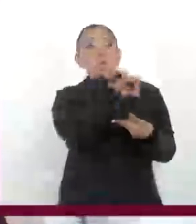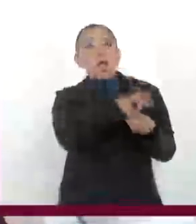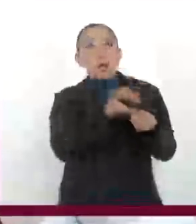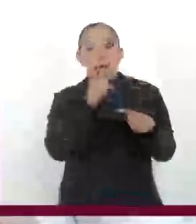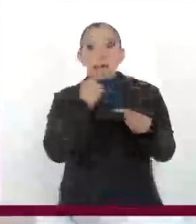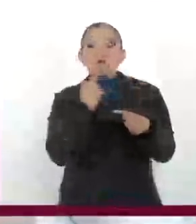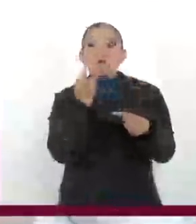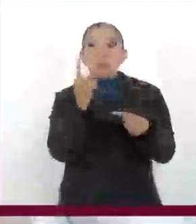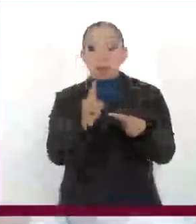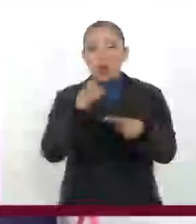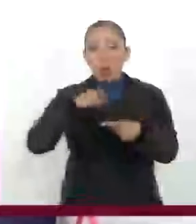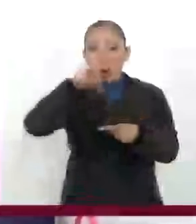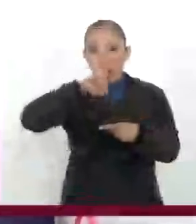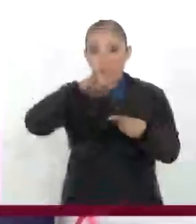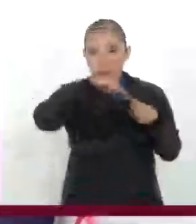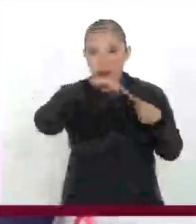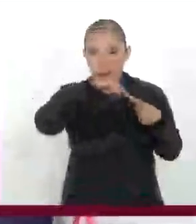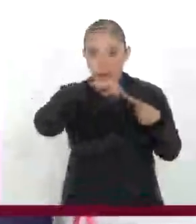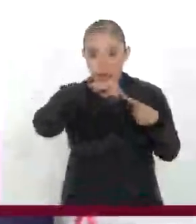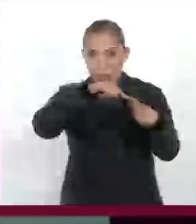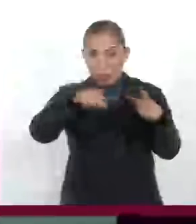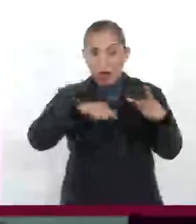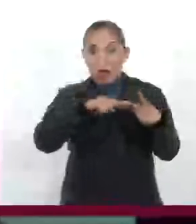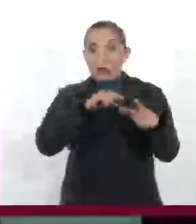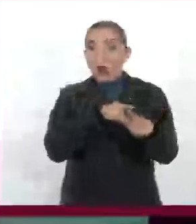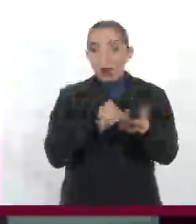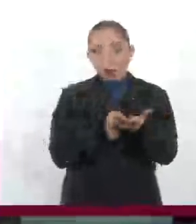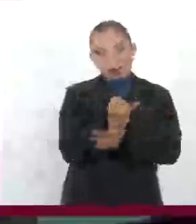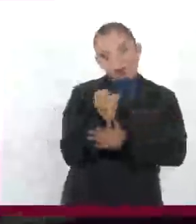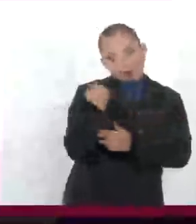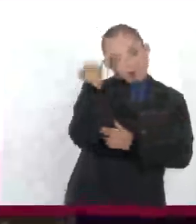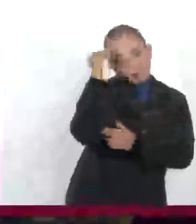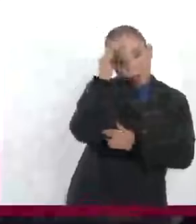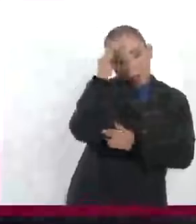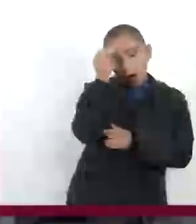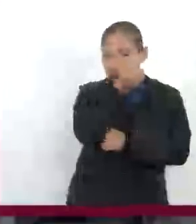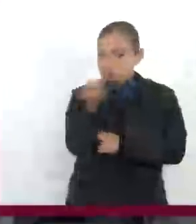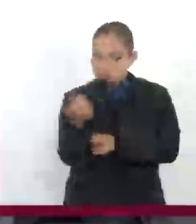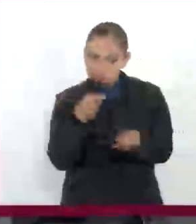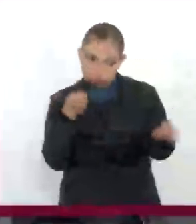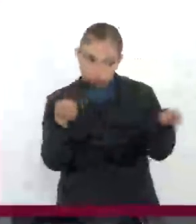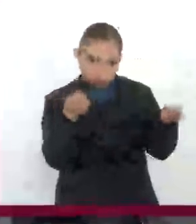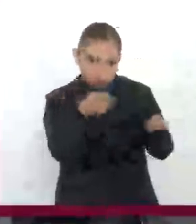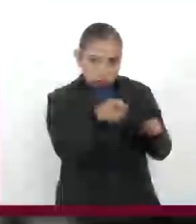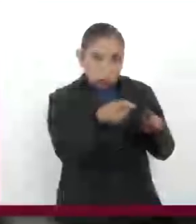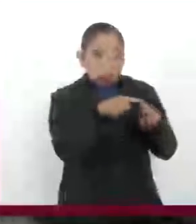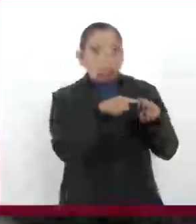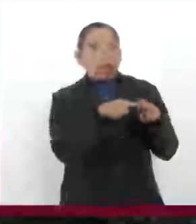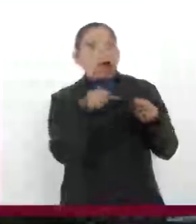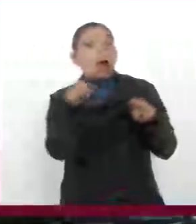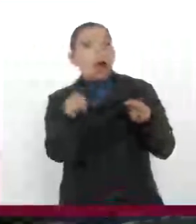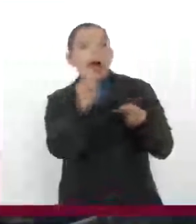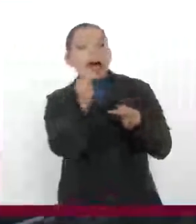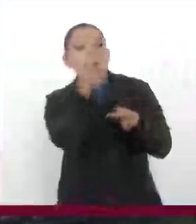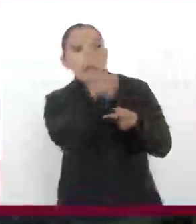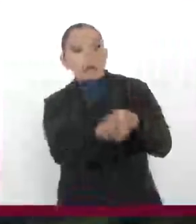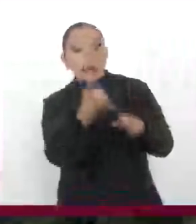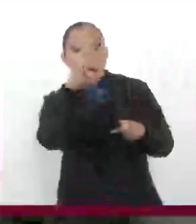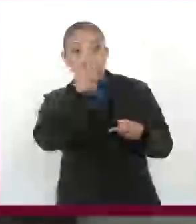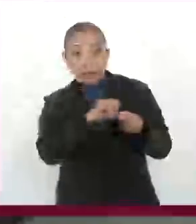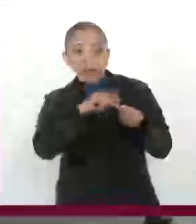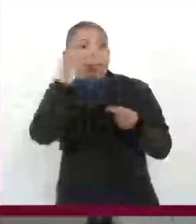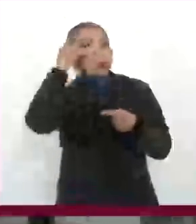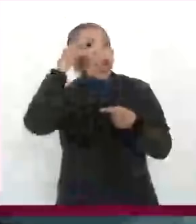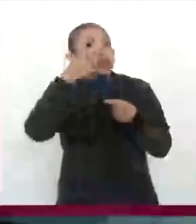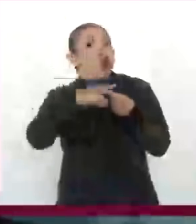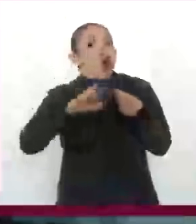tienen capacidad de mando sobre los empleados y ejercen poder de decisión y de disciplina. En estos casos, se trata